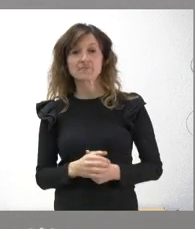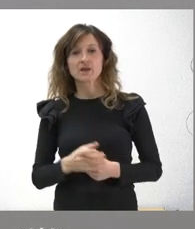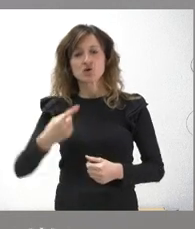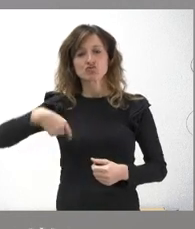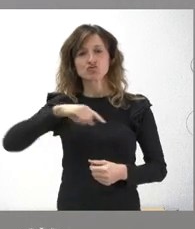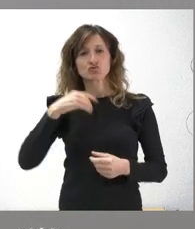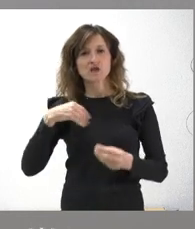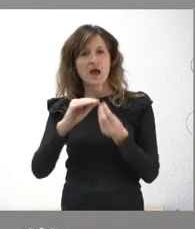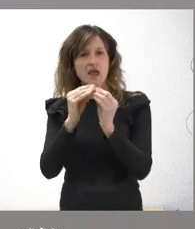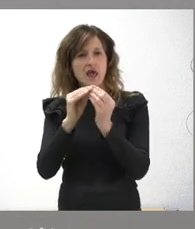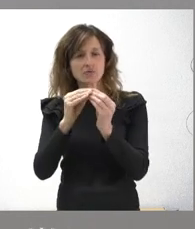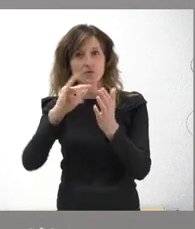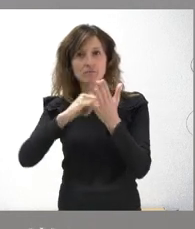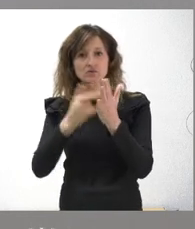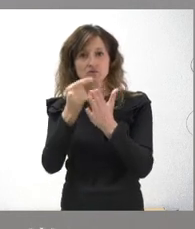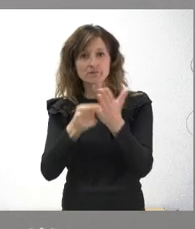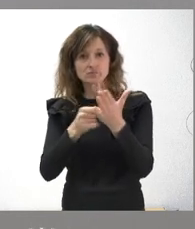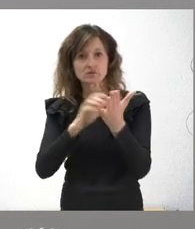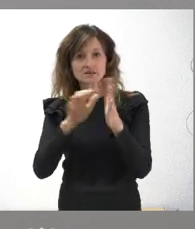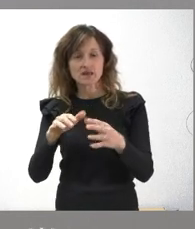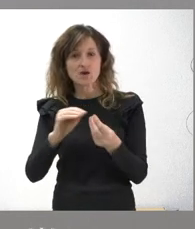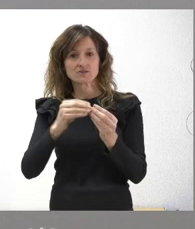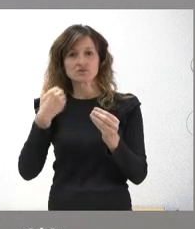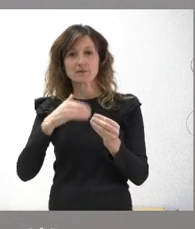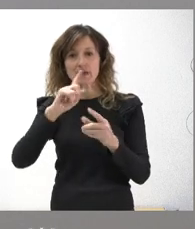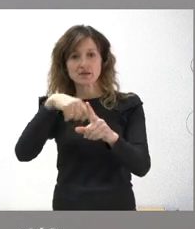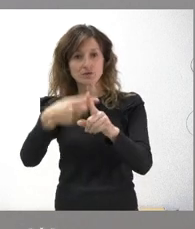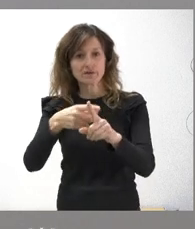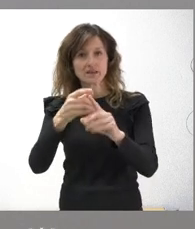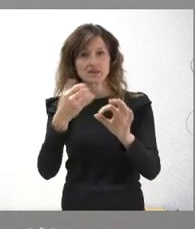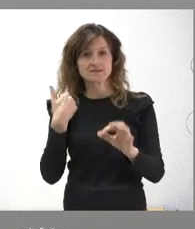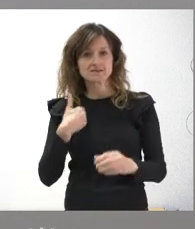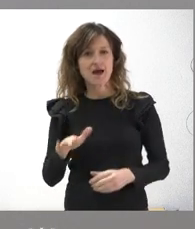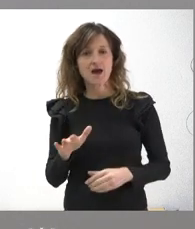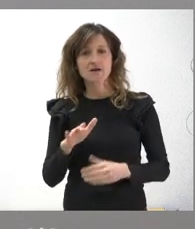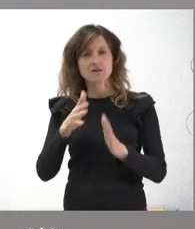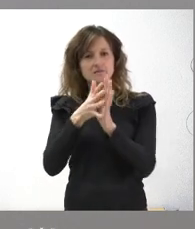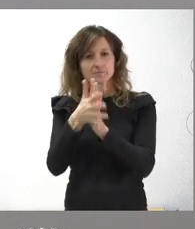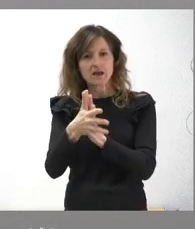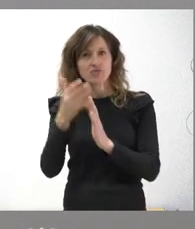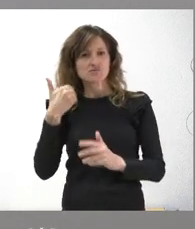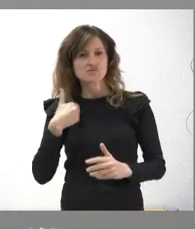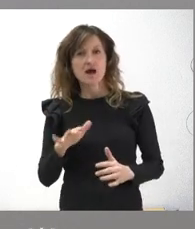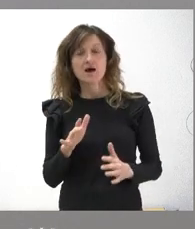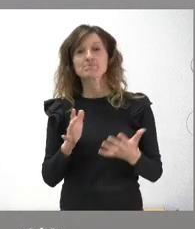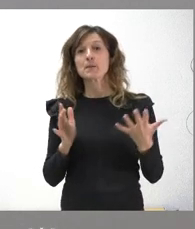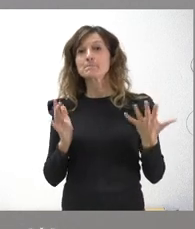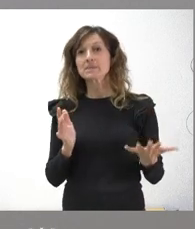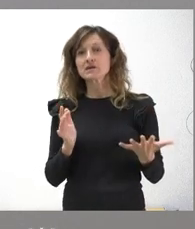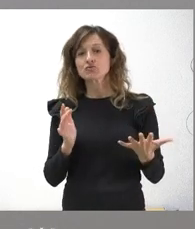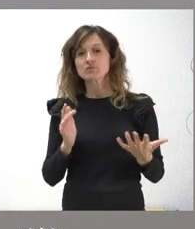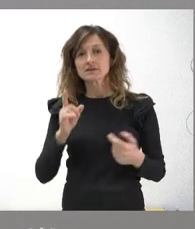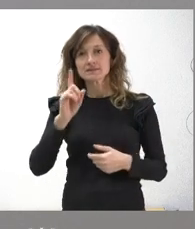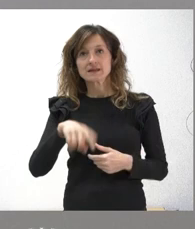elaborado el proyecto de presupuestos de Castilla y León para el próximo ejercicio lo tenemos muy definido pero también hemos dicho que nos parece oportuno que las